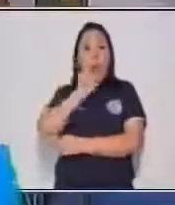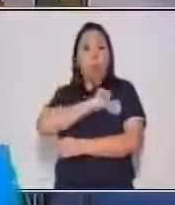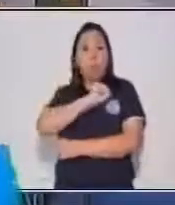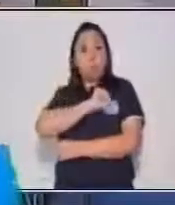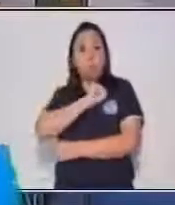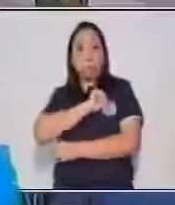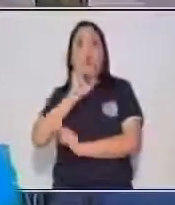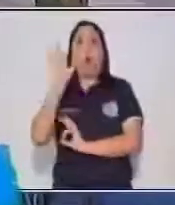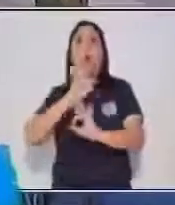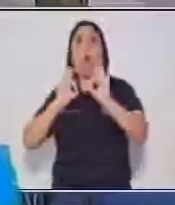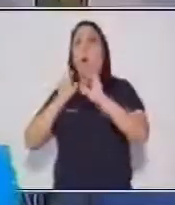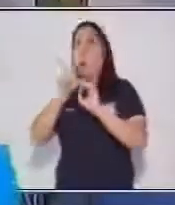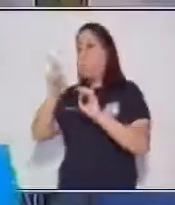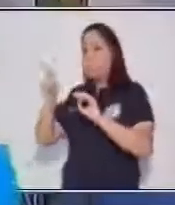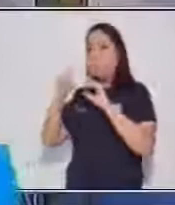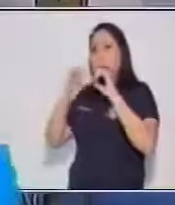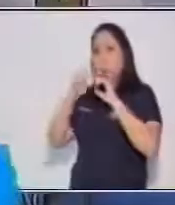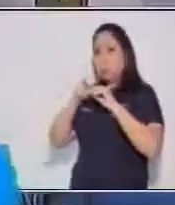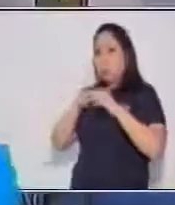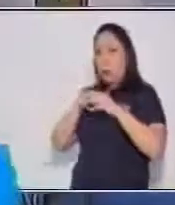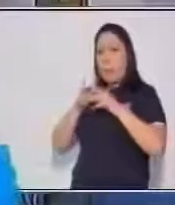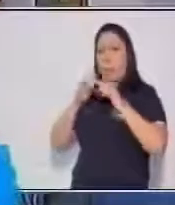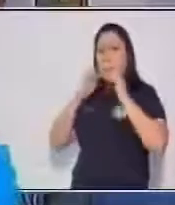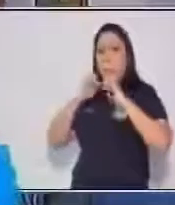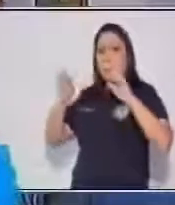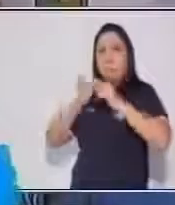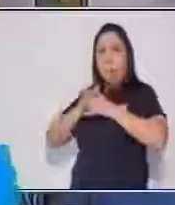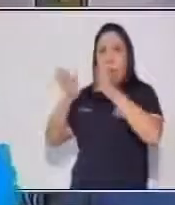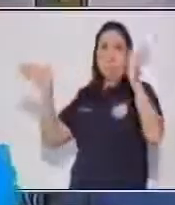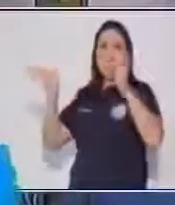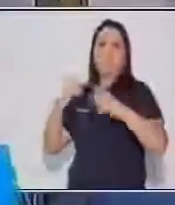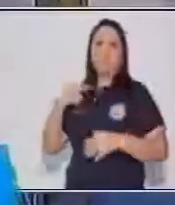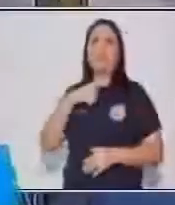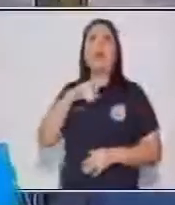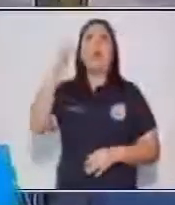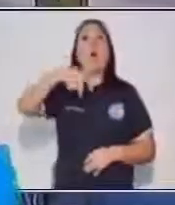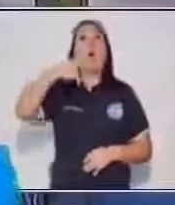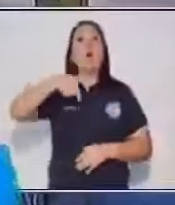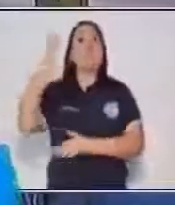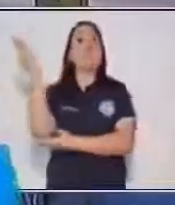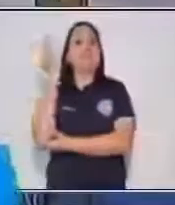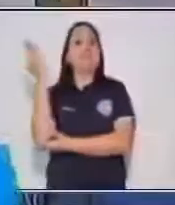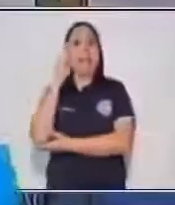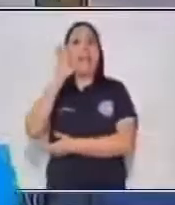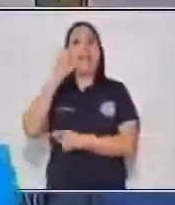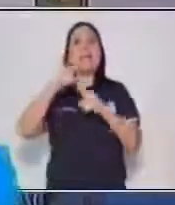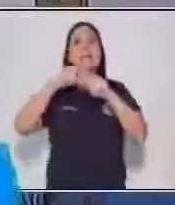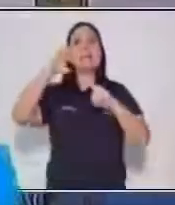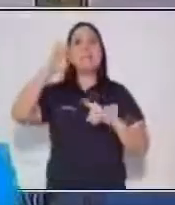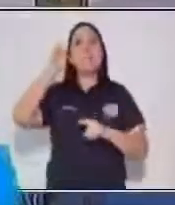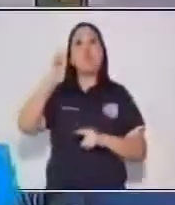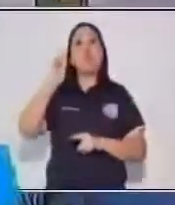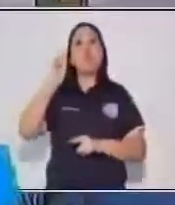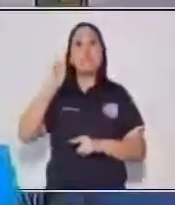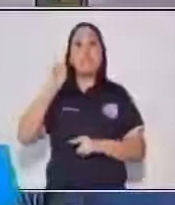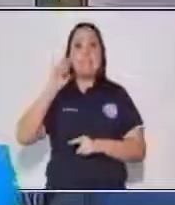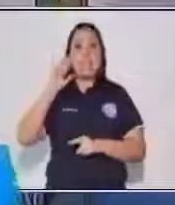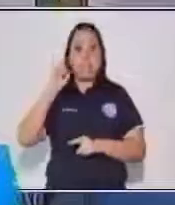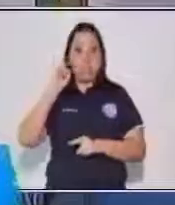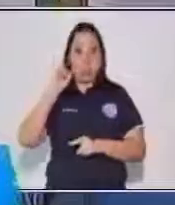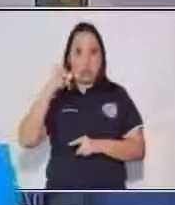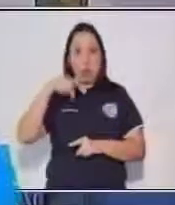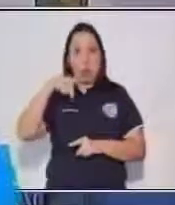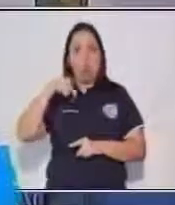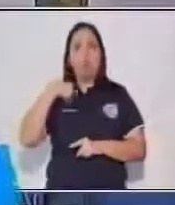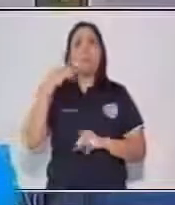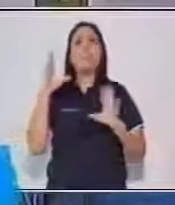general. Yo creo que has trabajado lo que es exposición, pero hoy vamos a hablar un poquito sobre esas características,